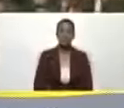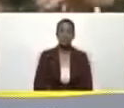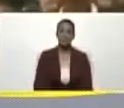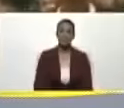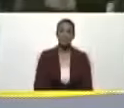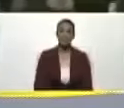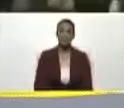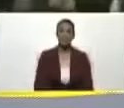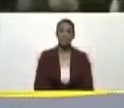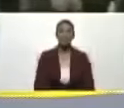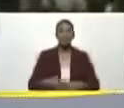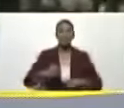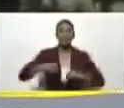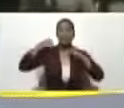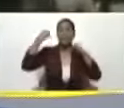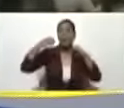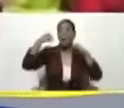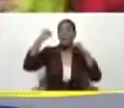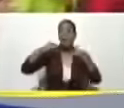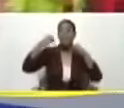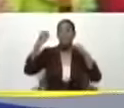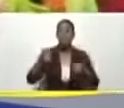hoy tu